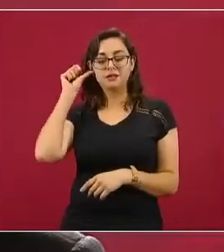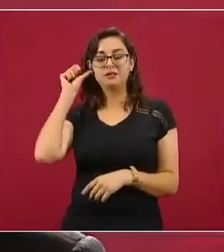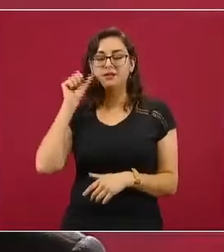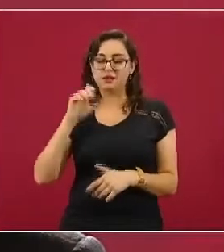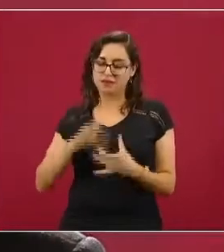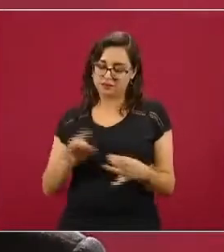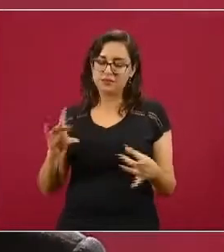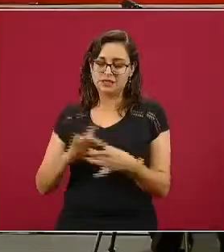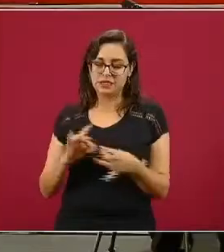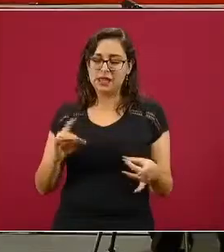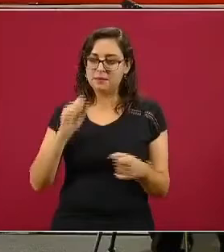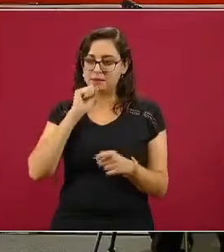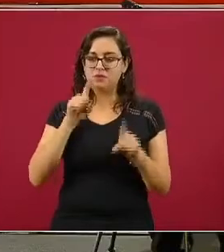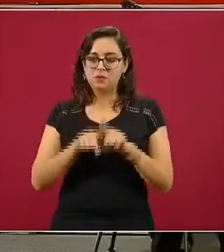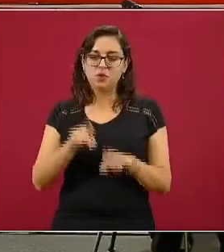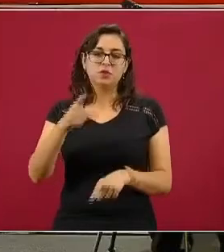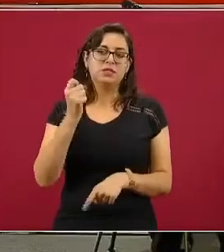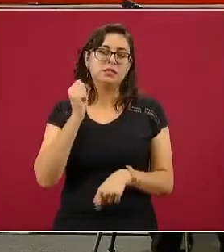secretario en